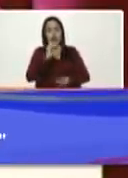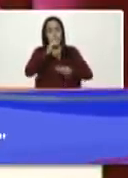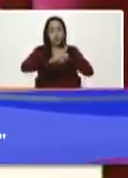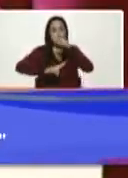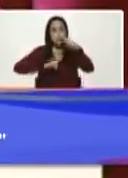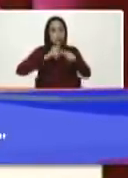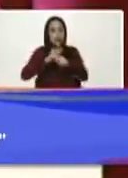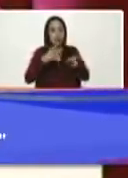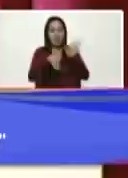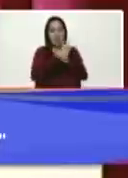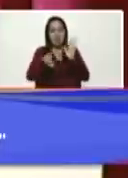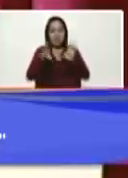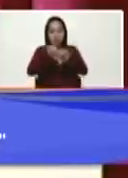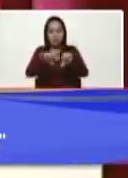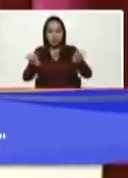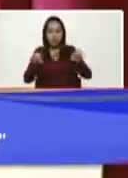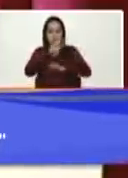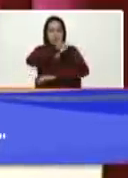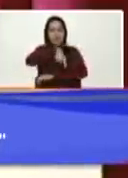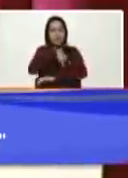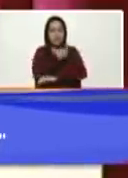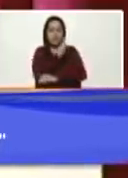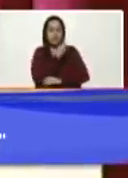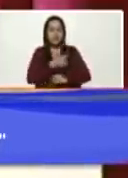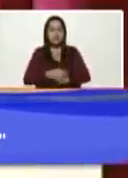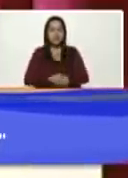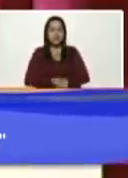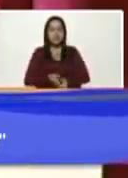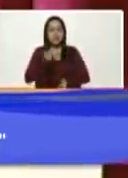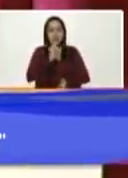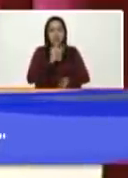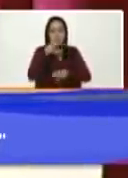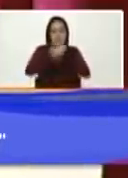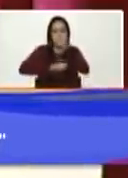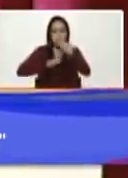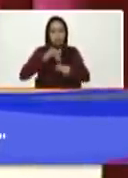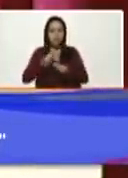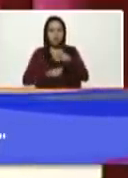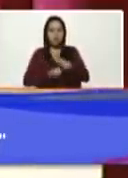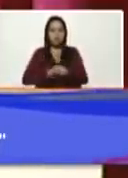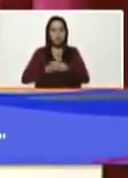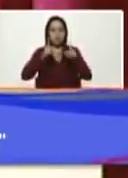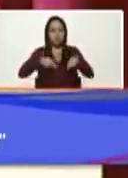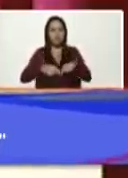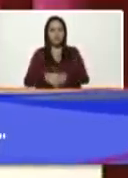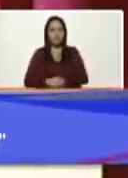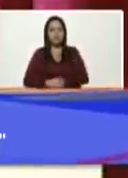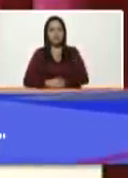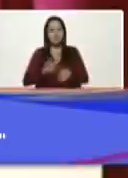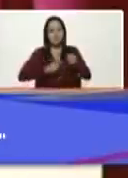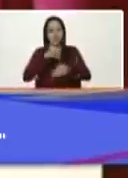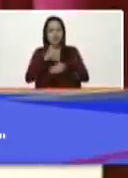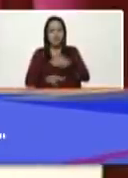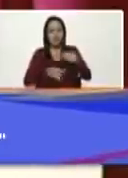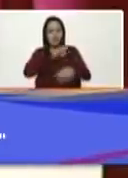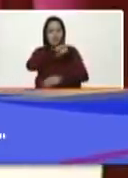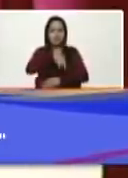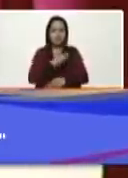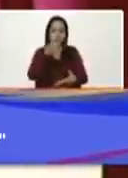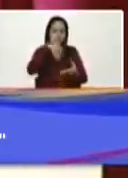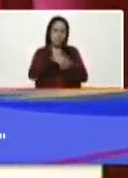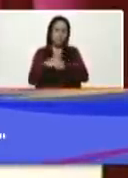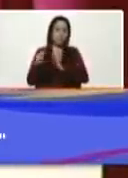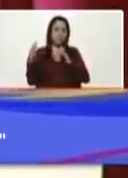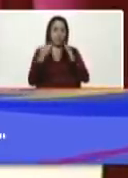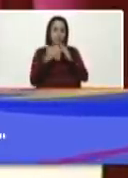el derecho a la educación universitaria y que ha puesto en marcha el Plan Universidad en Casa, cuyo